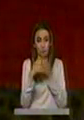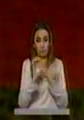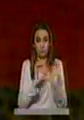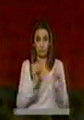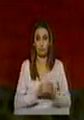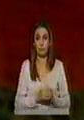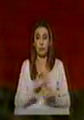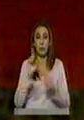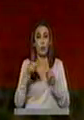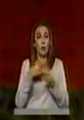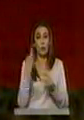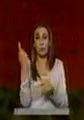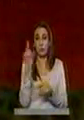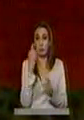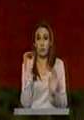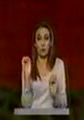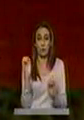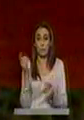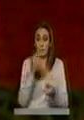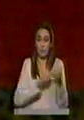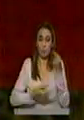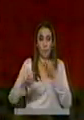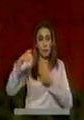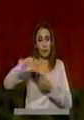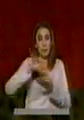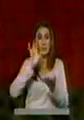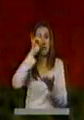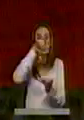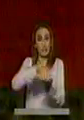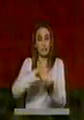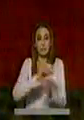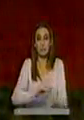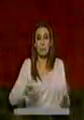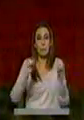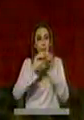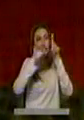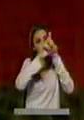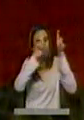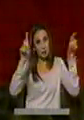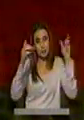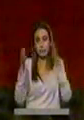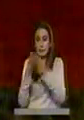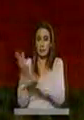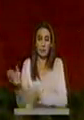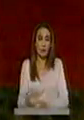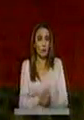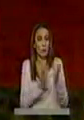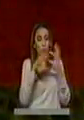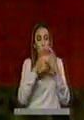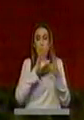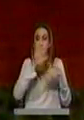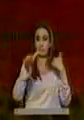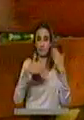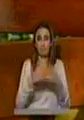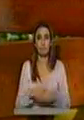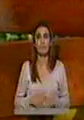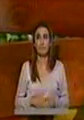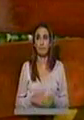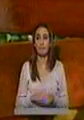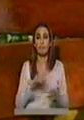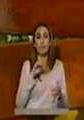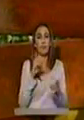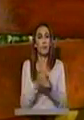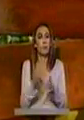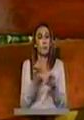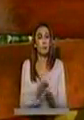Claro, la única sí. forma es eso, trayendo más líneas aéreas, que haya más competencia y que las cosas se den por el bien de nuestro país. Claro que sí,